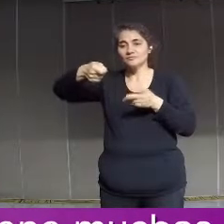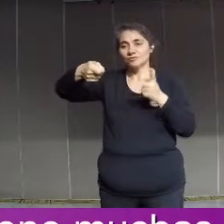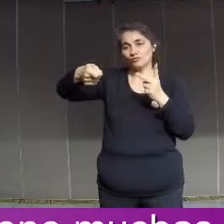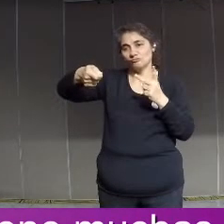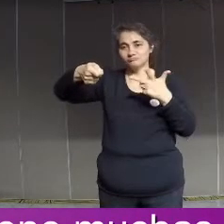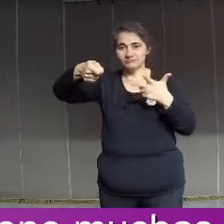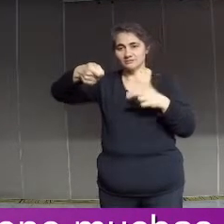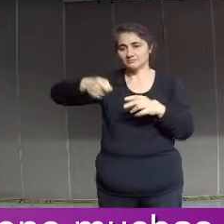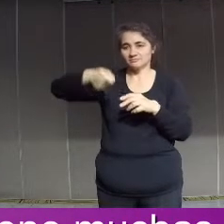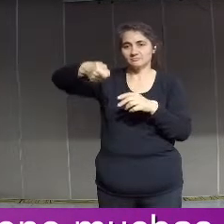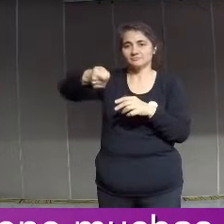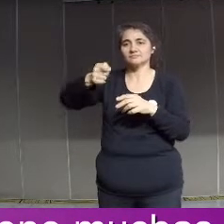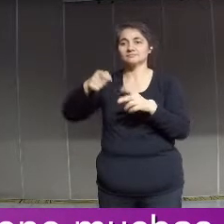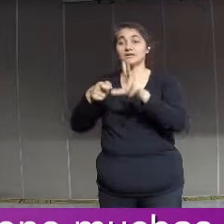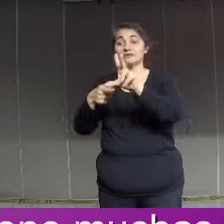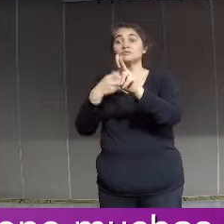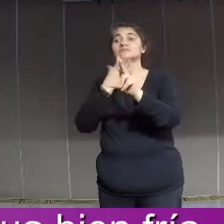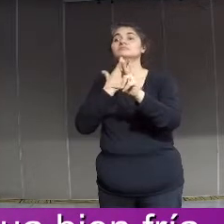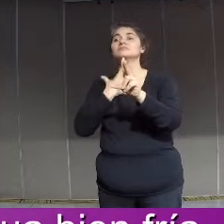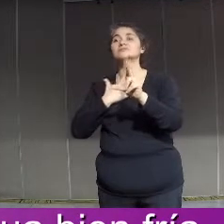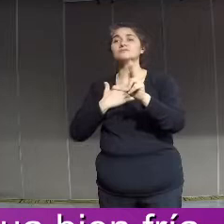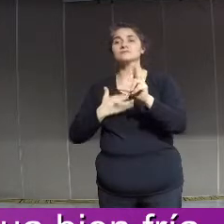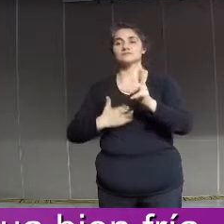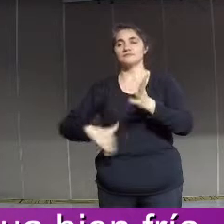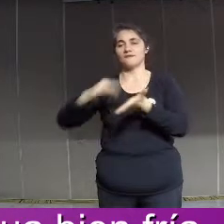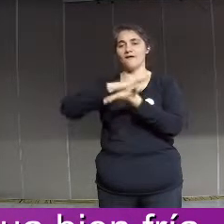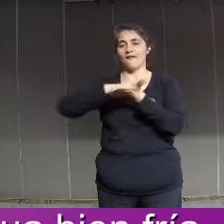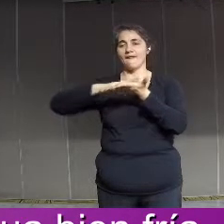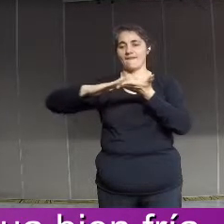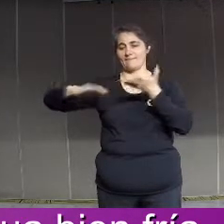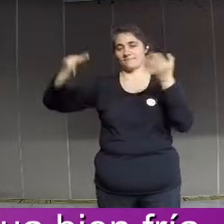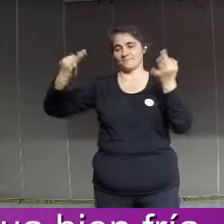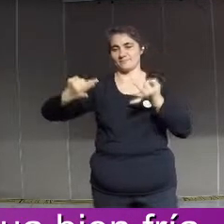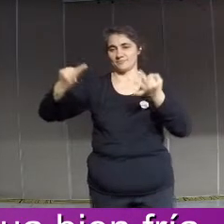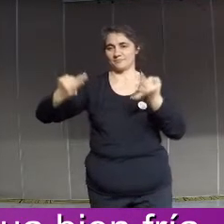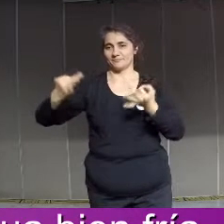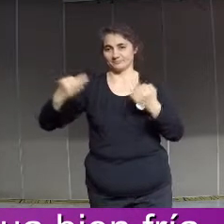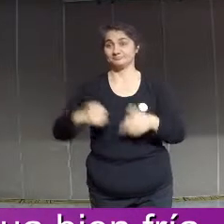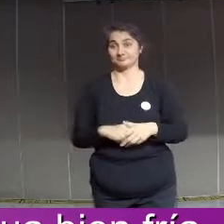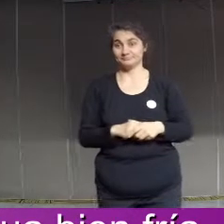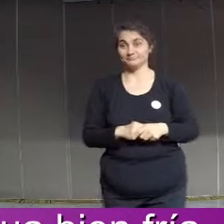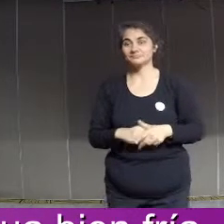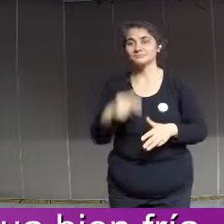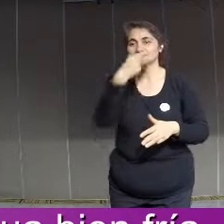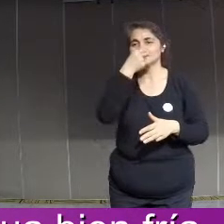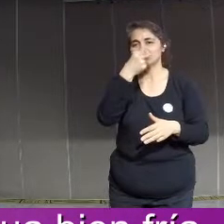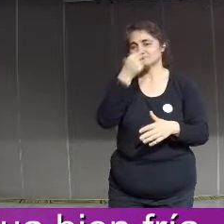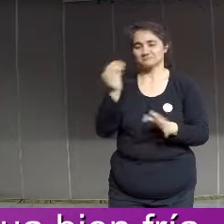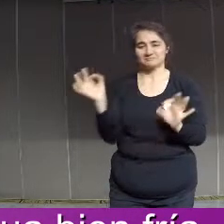¿sí? De la pared faríngea. Entonces, ingresa el alimento sin que haya tantas secreciones, entonces no se